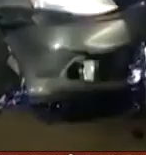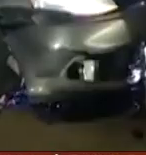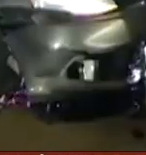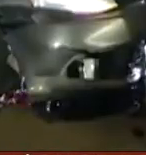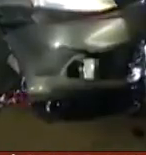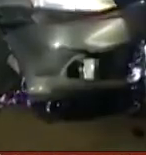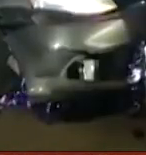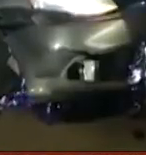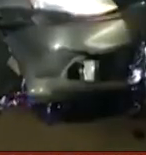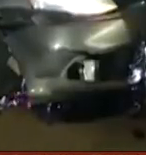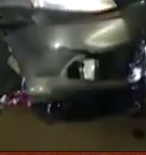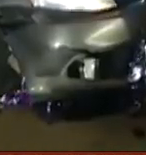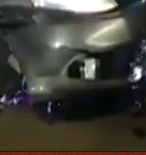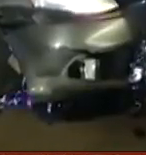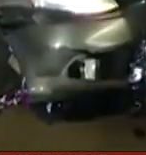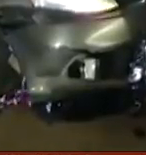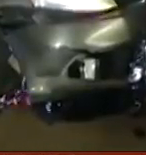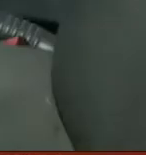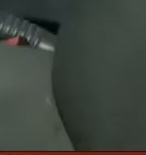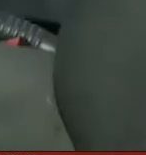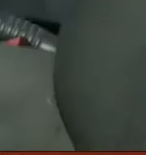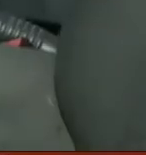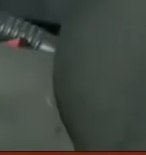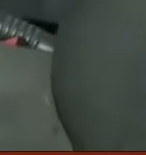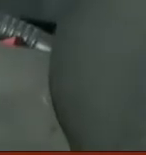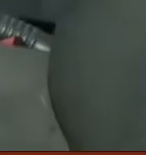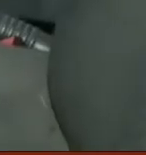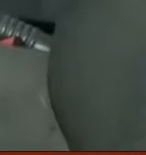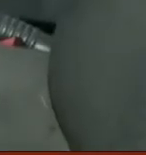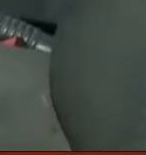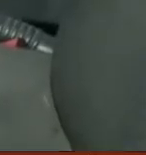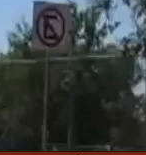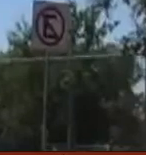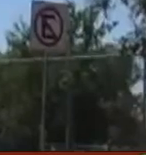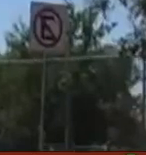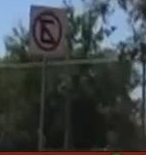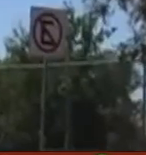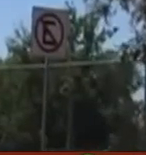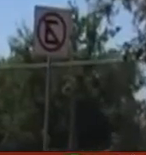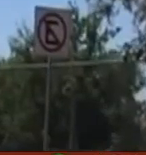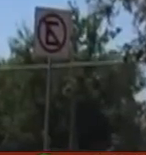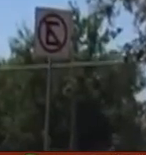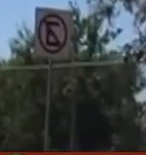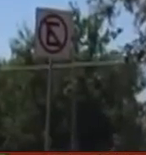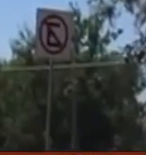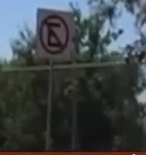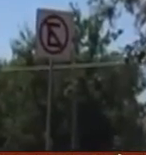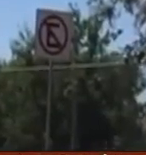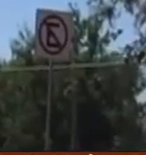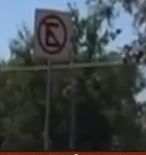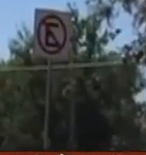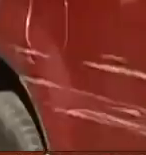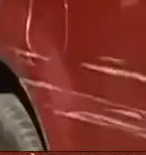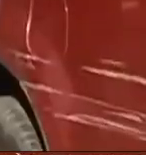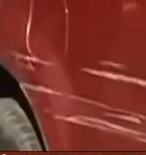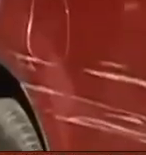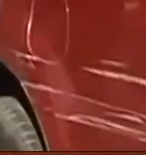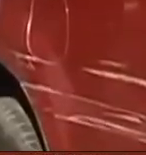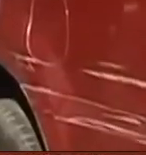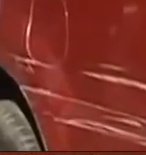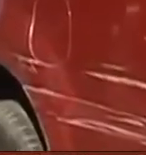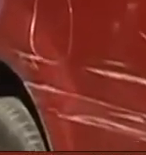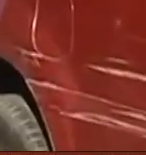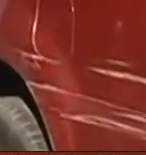vehículos inteligentes, el vehículo del propietario en este caso, permitiendo el bloqueo automático en caso de que se exceda el nivel